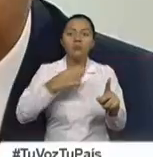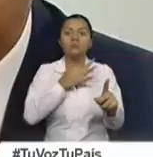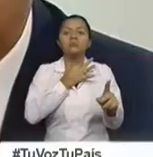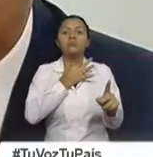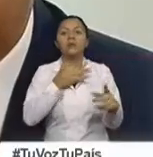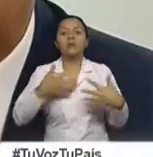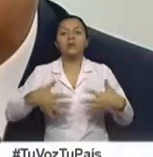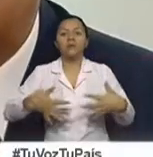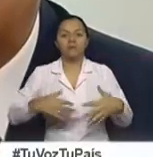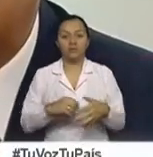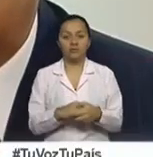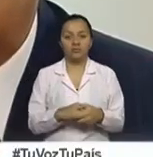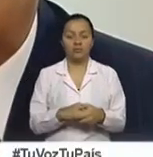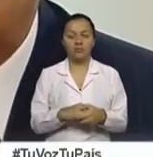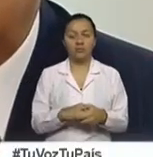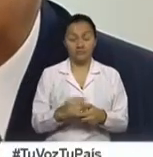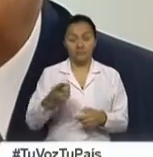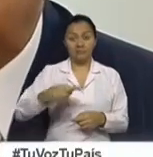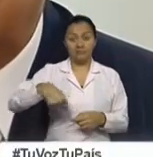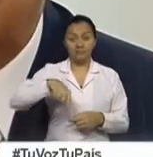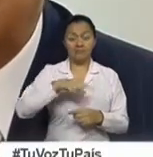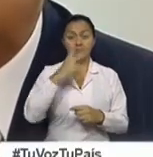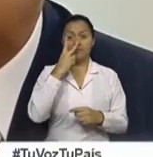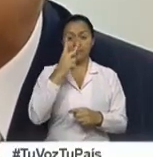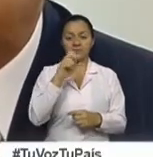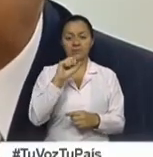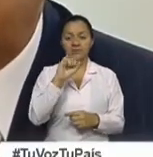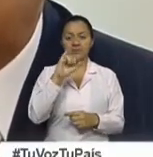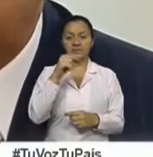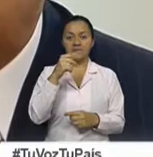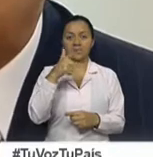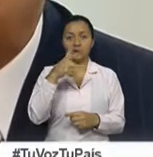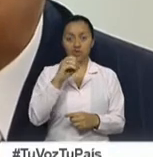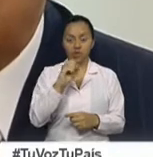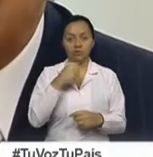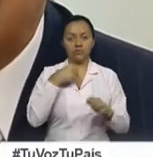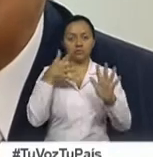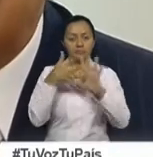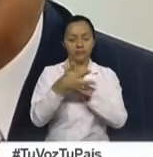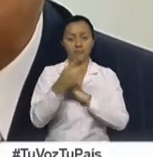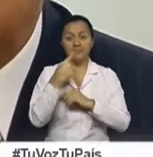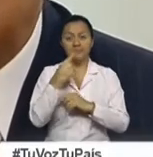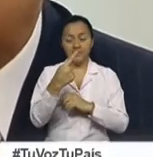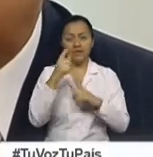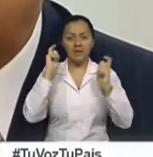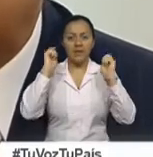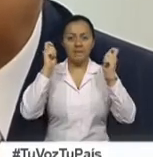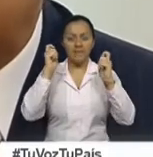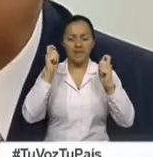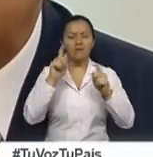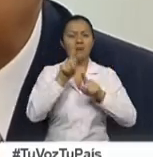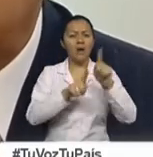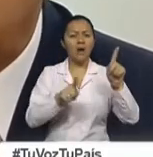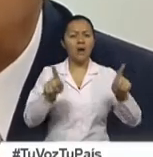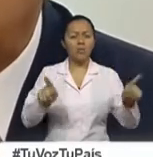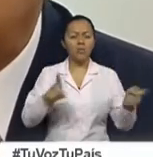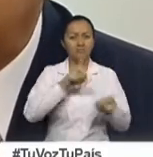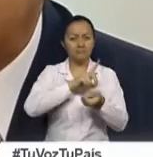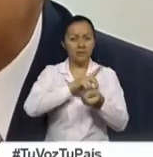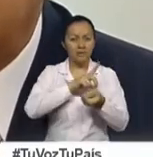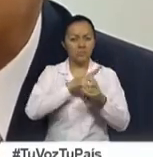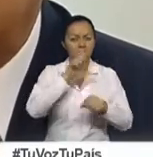culpables. Compatriotas, en Sitges comenté que estoy muy preocupado porque vi en campaña el mal estado de muchos centros médicos de